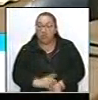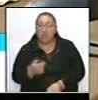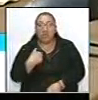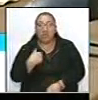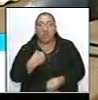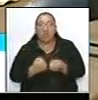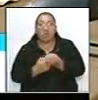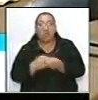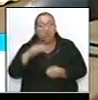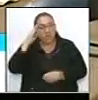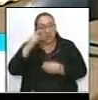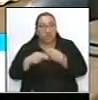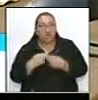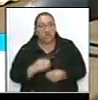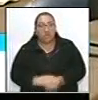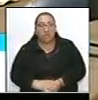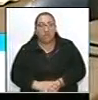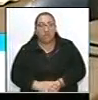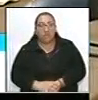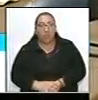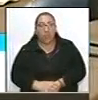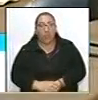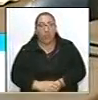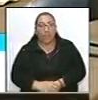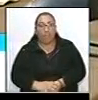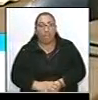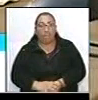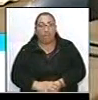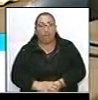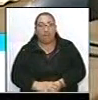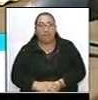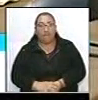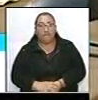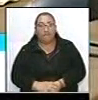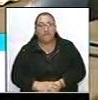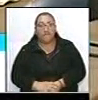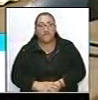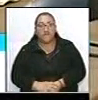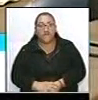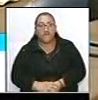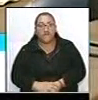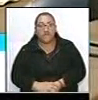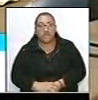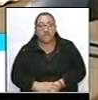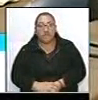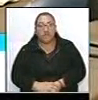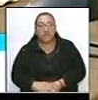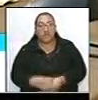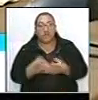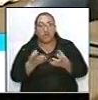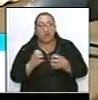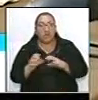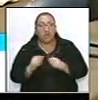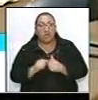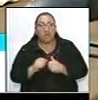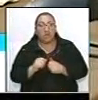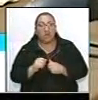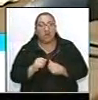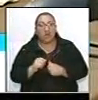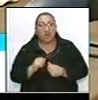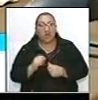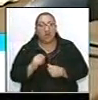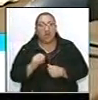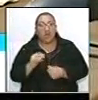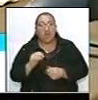Nacional. Otra cosa, yo quisiera que se haga una escuela metropolitana a nivel